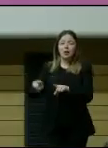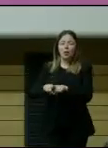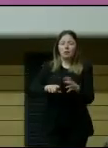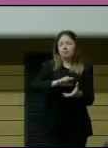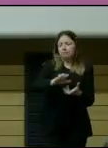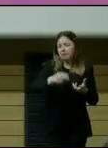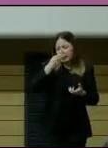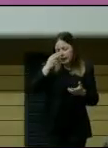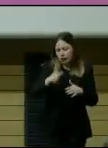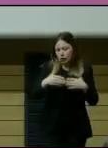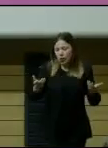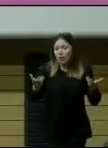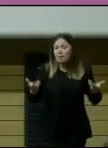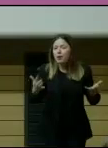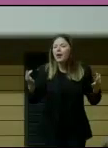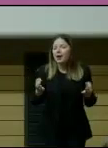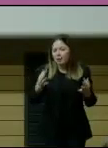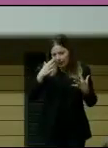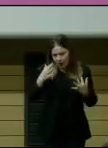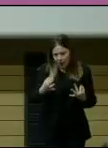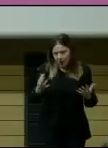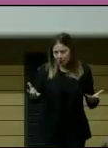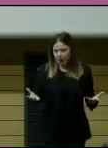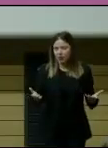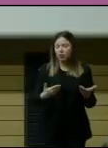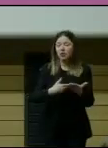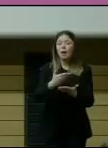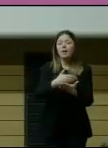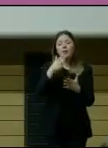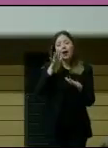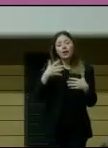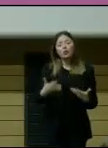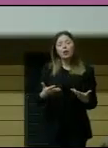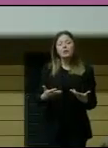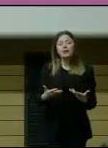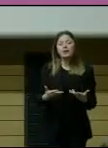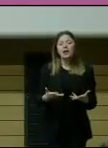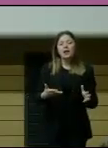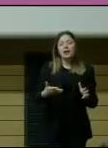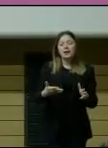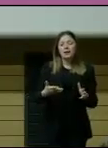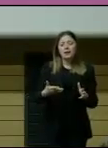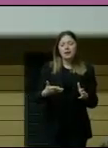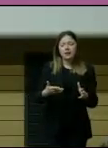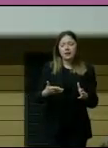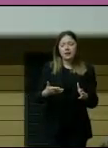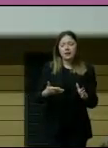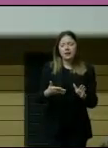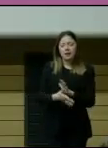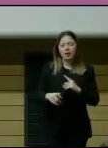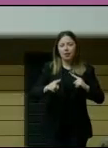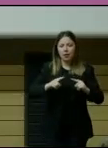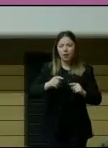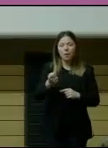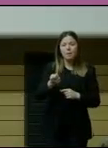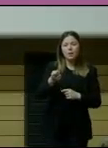de qué interesaba. Pero ¿qué pasaba realmente? A ver, la jugada es que el periodismo de hoy en día es el suplicio de Sísifo. Es decir, ¿sabéis la